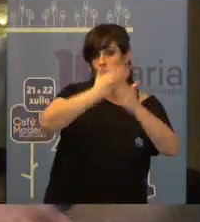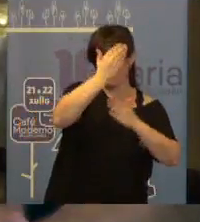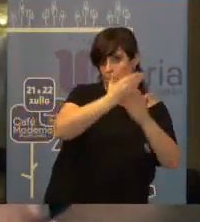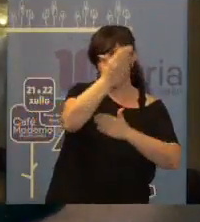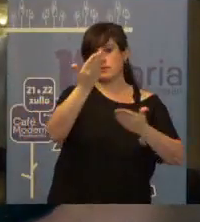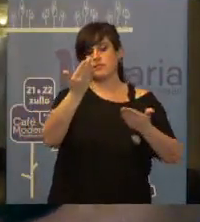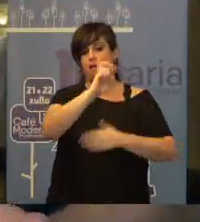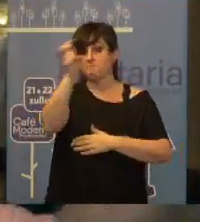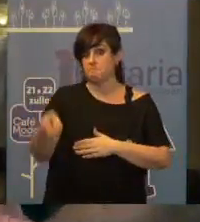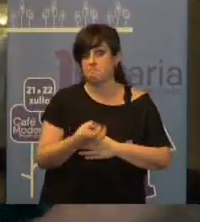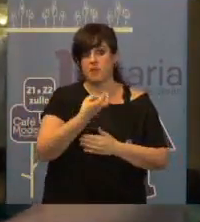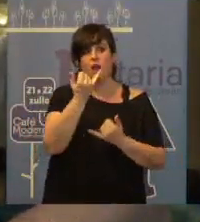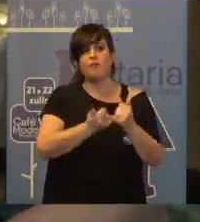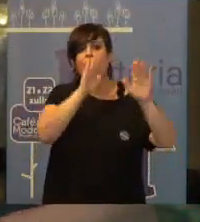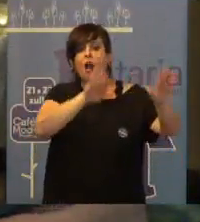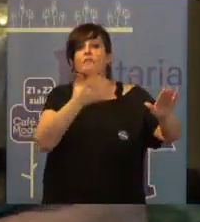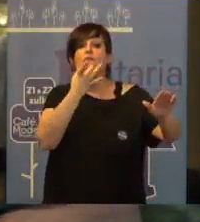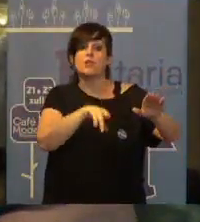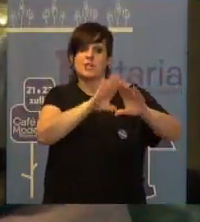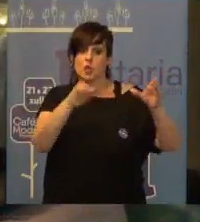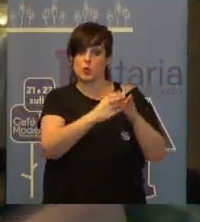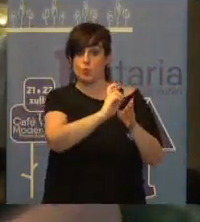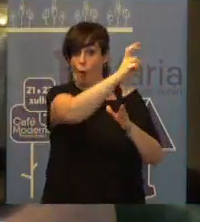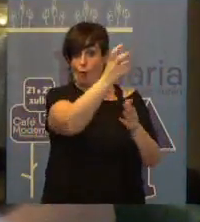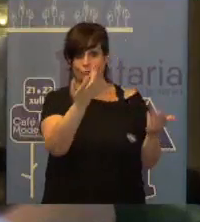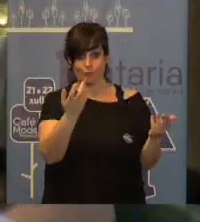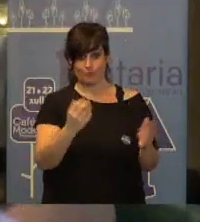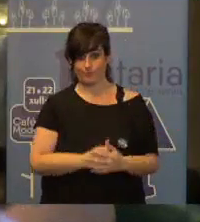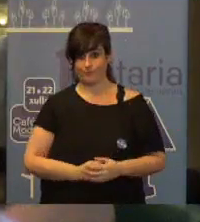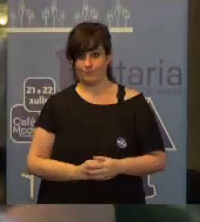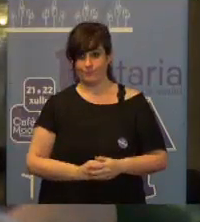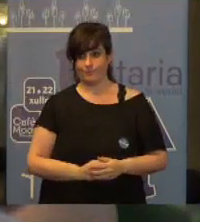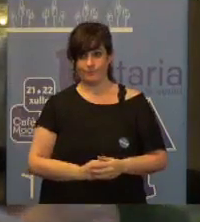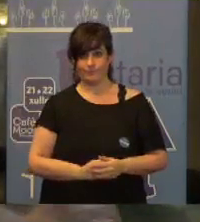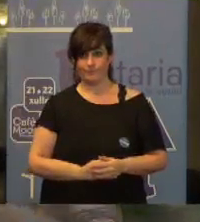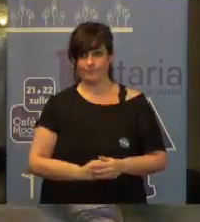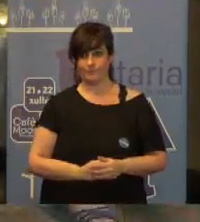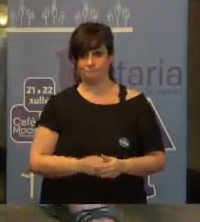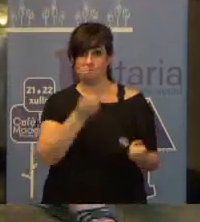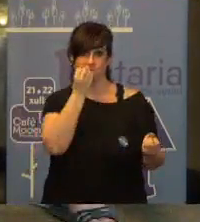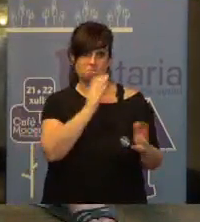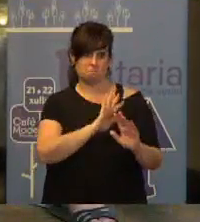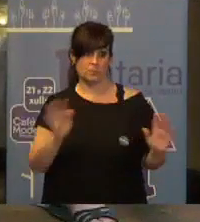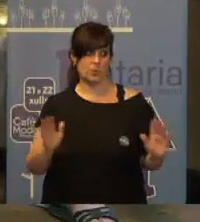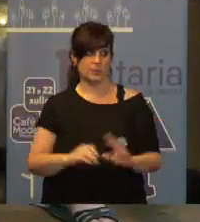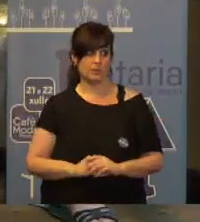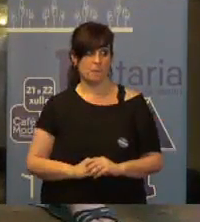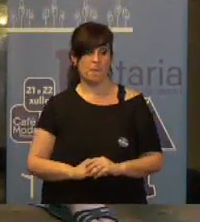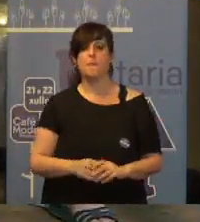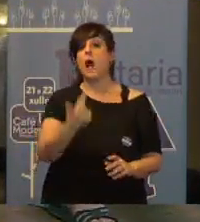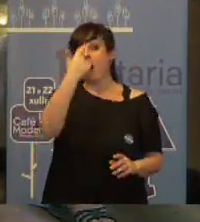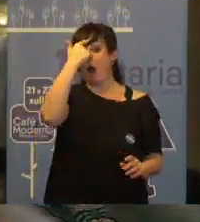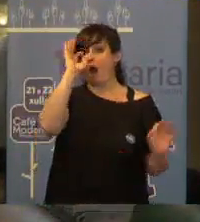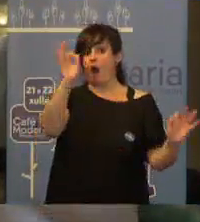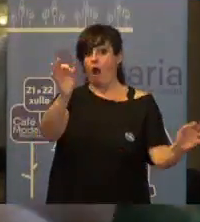Isto, quer dizer, que non son asuntos menores. Estame dicindo que temos moi pouquinho tempo. E